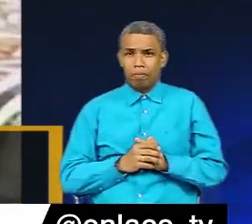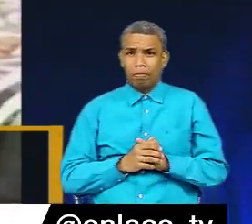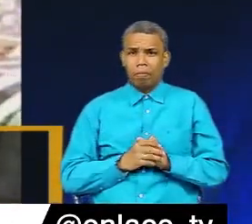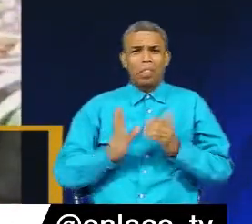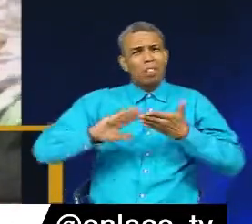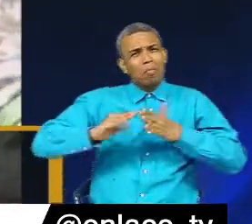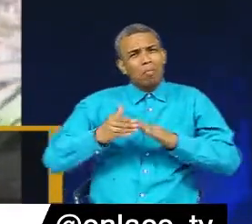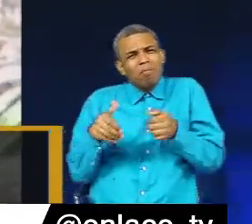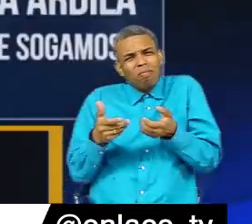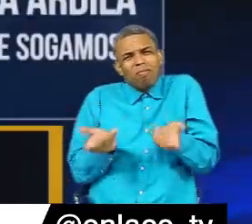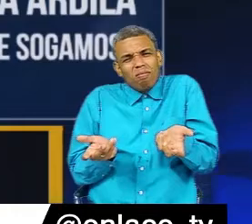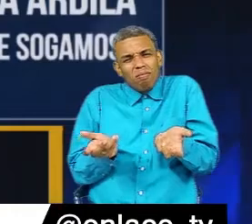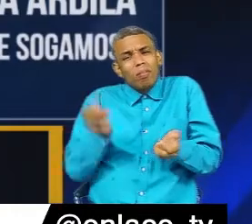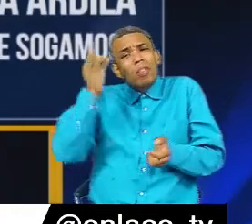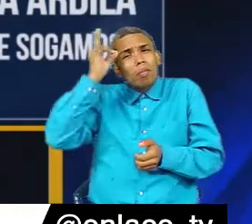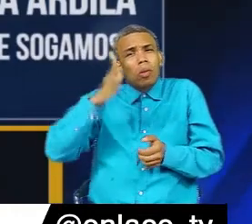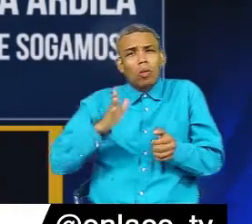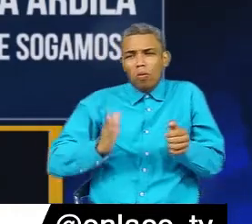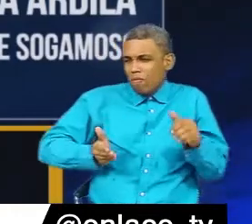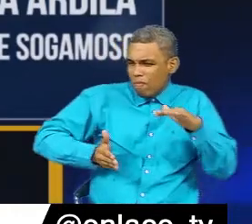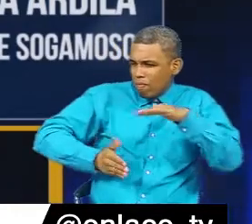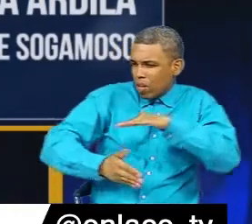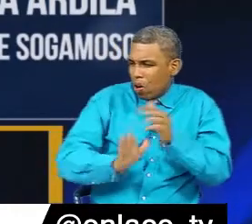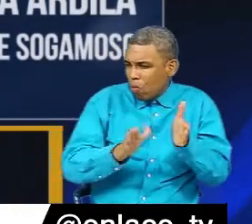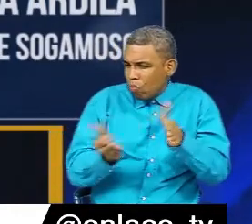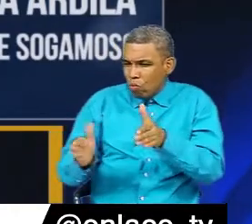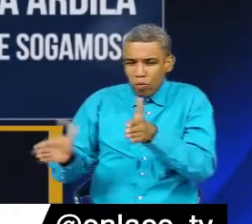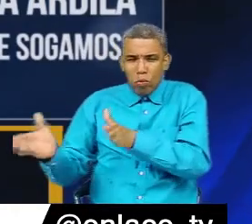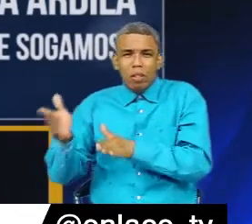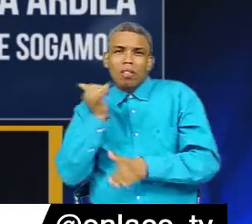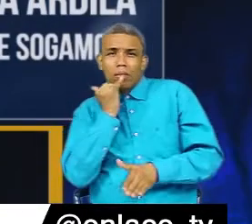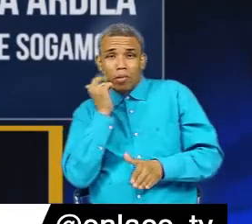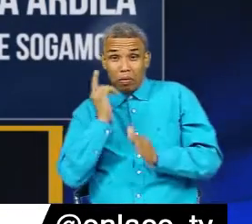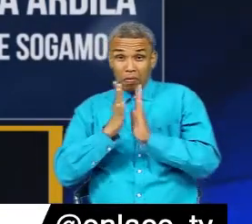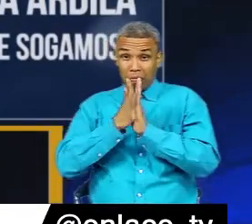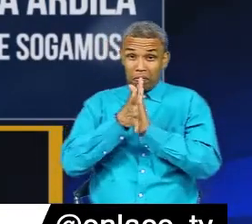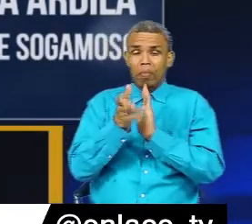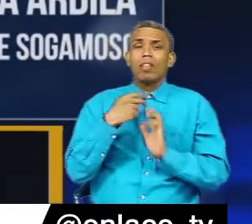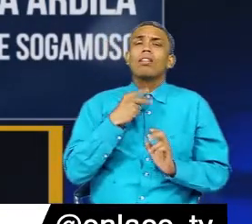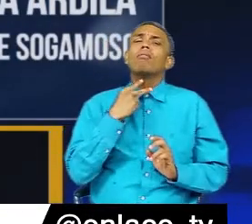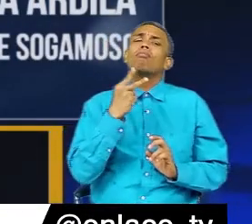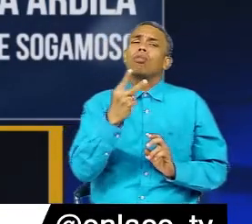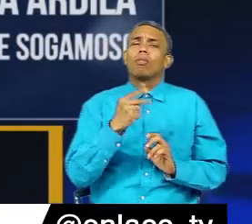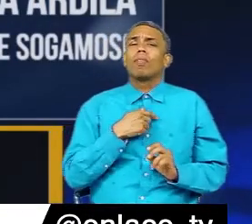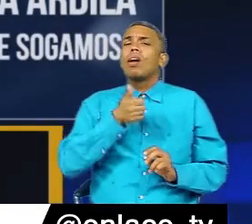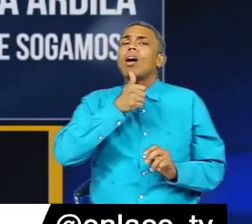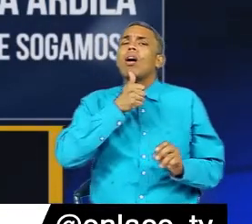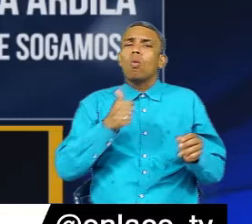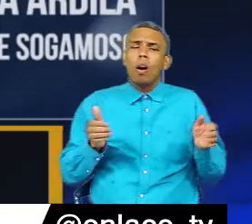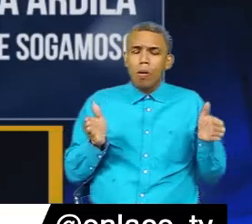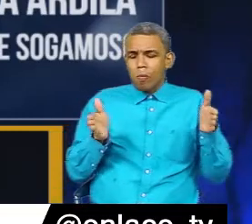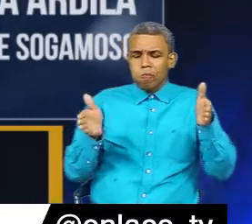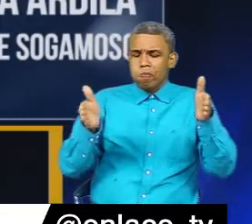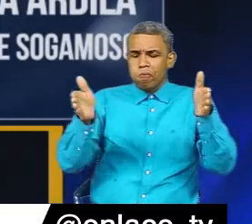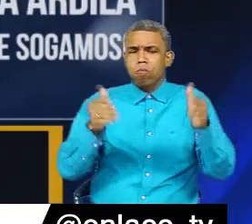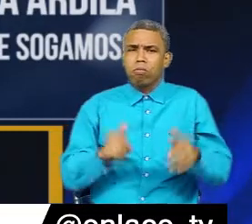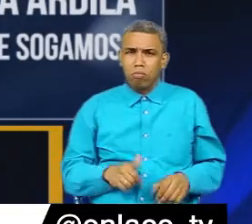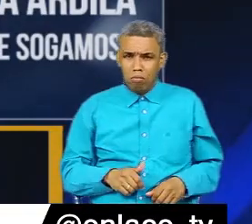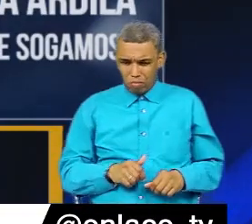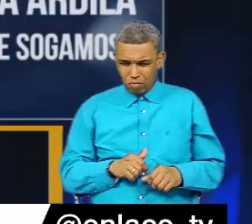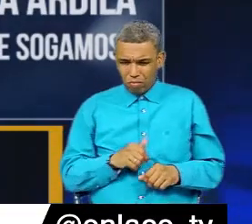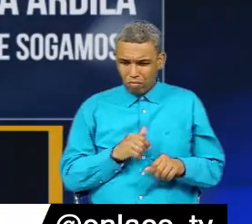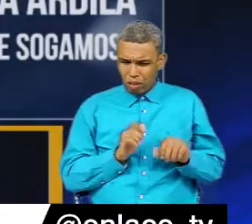por contaminación. Las aguas comenzaron a ponerse como un color rojizo